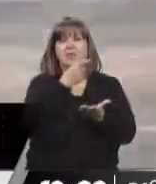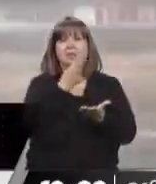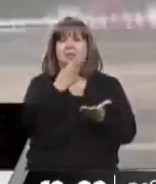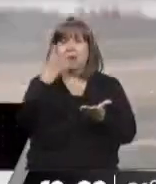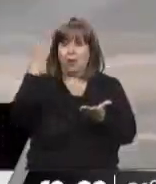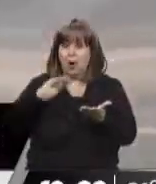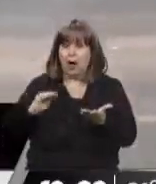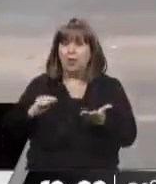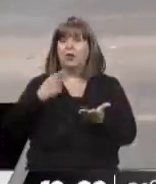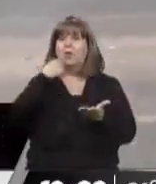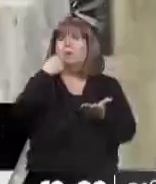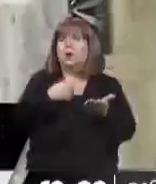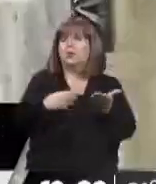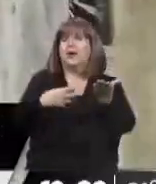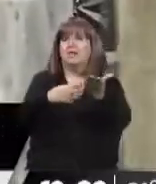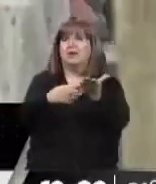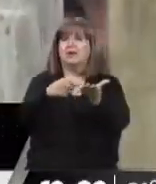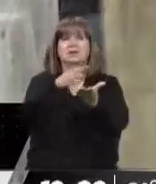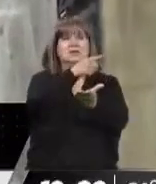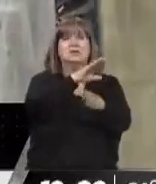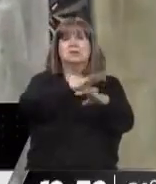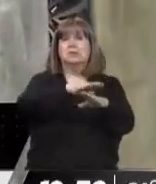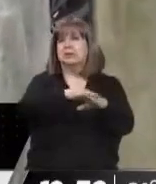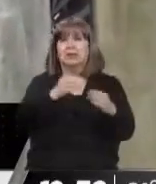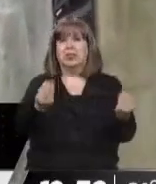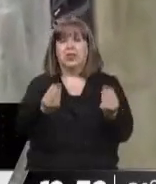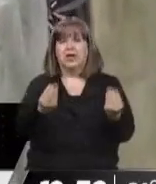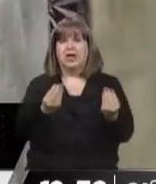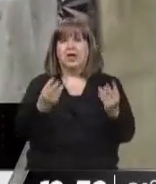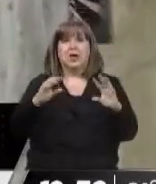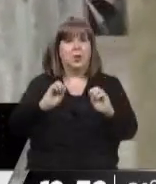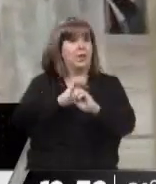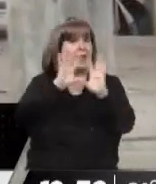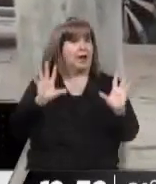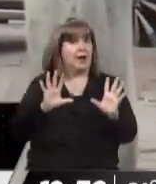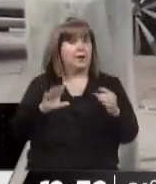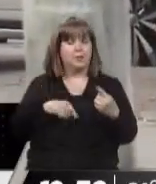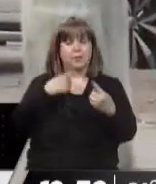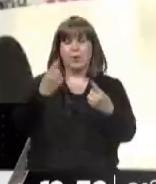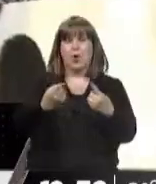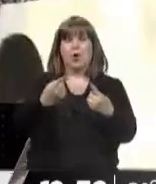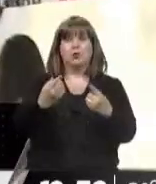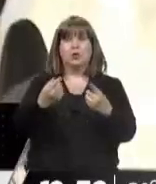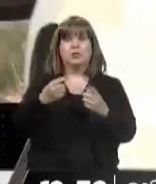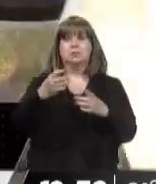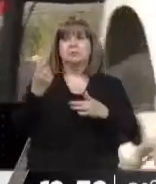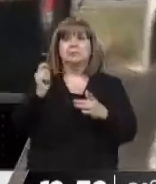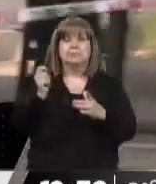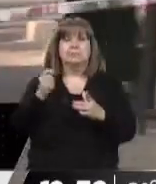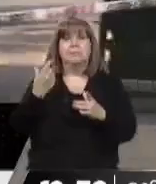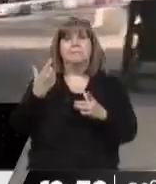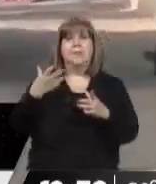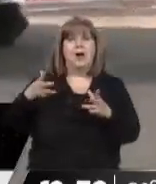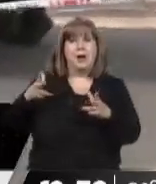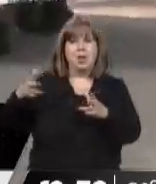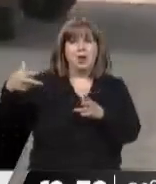justicia está investigando justamente quiénes son los otros sospechosos de haber intentado robar en primera